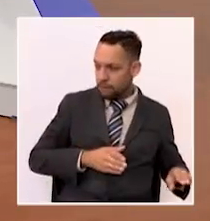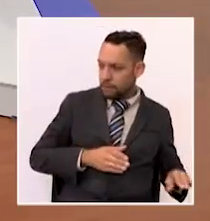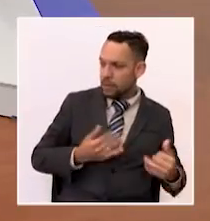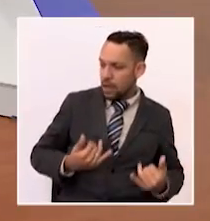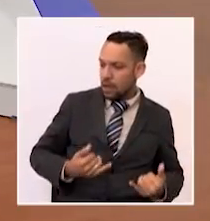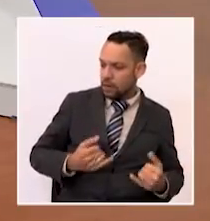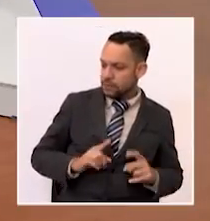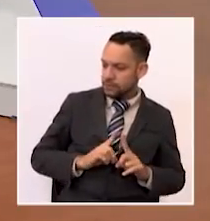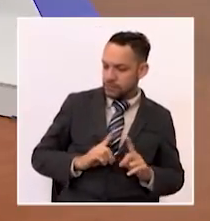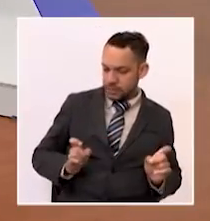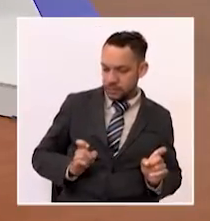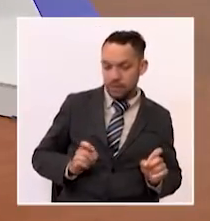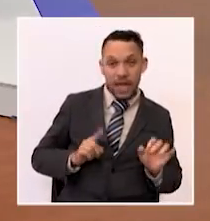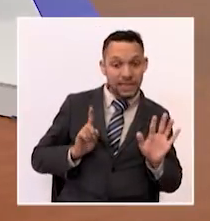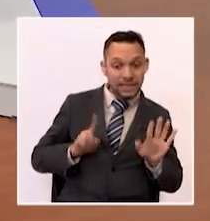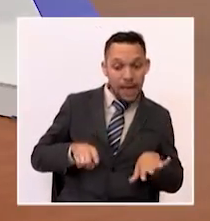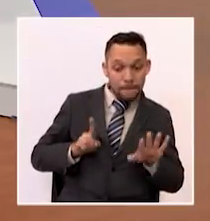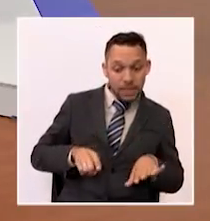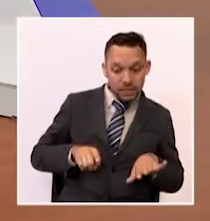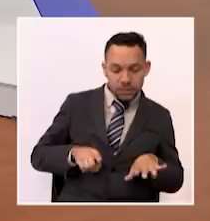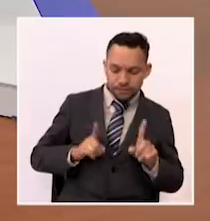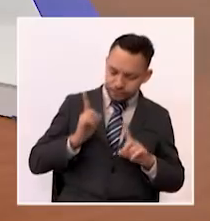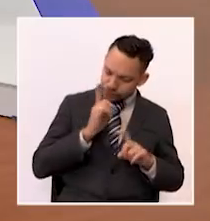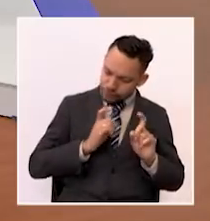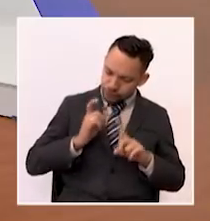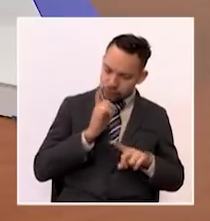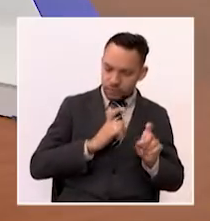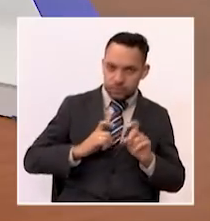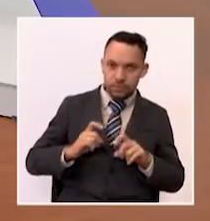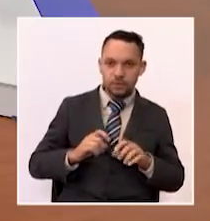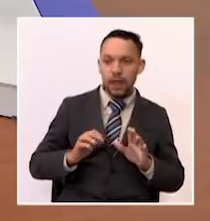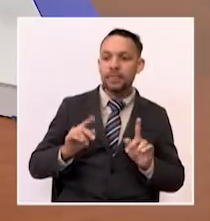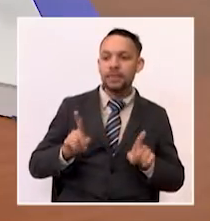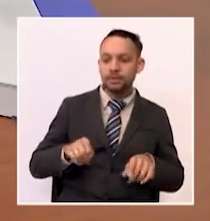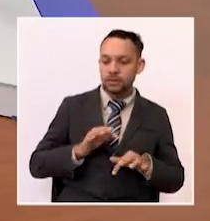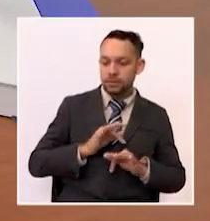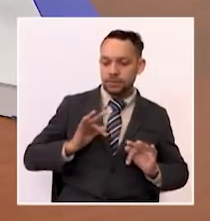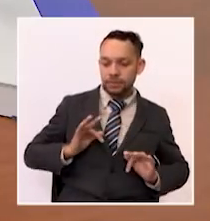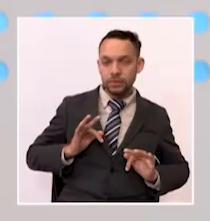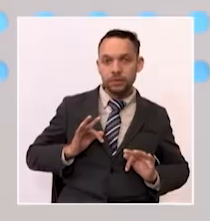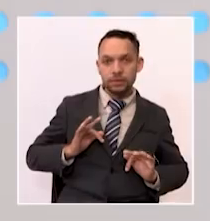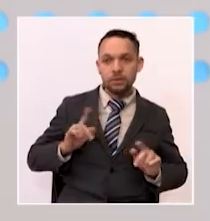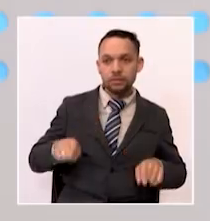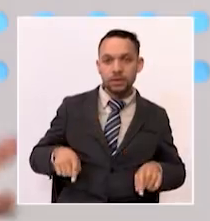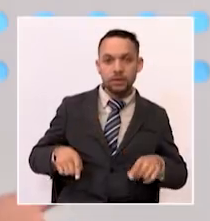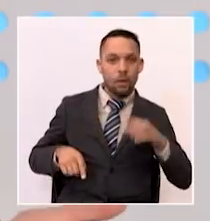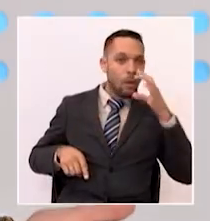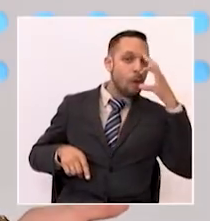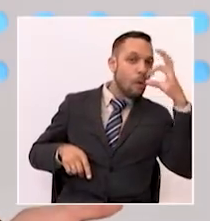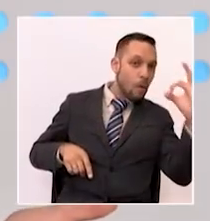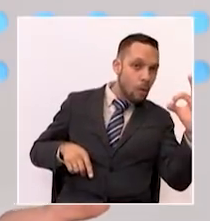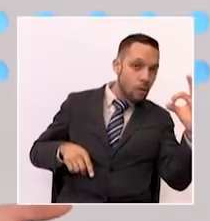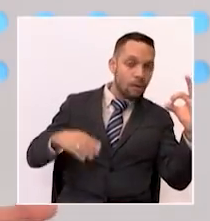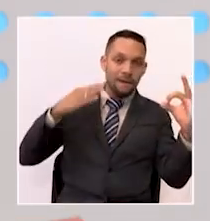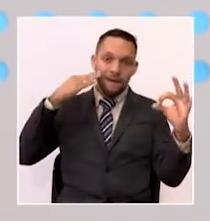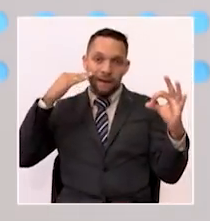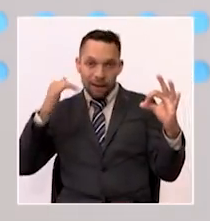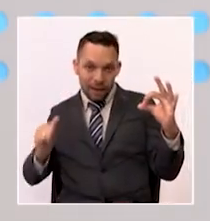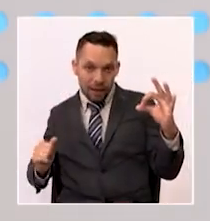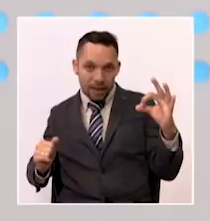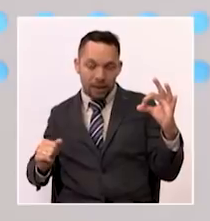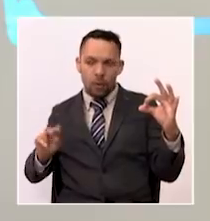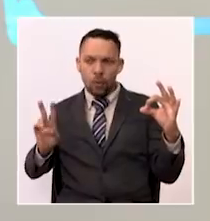tema, este semestre y el pasado, hay una donde se debe tratar también a la pareja diferente a otras. ¿Por